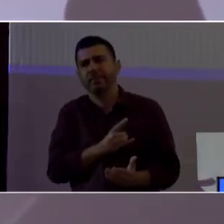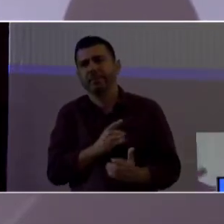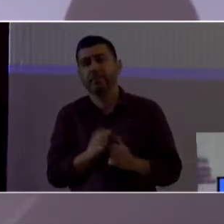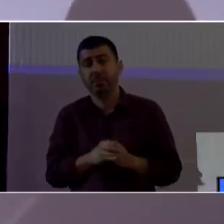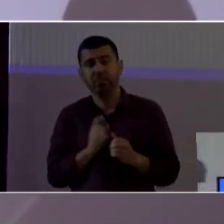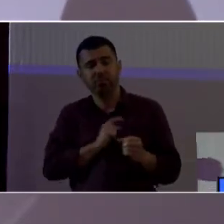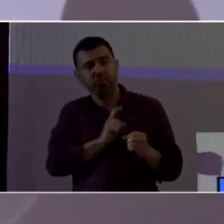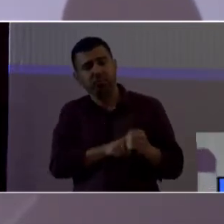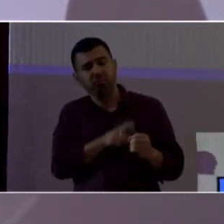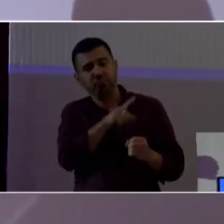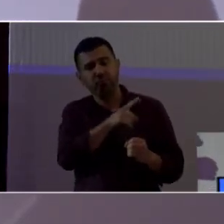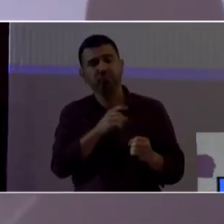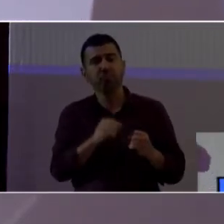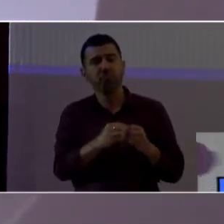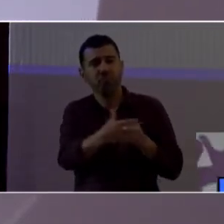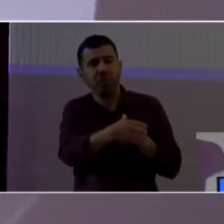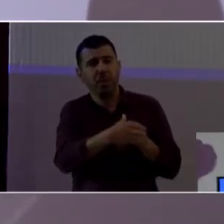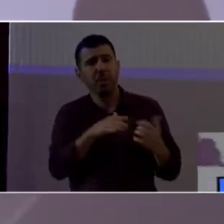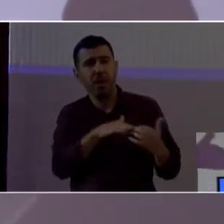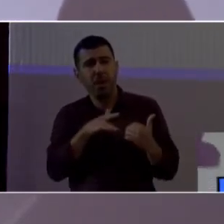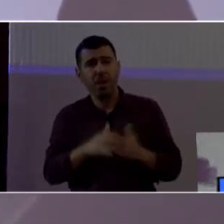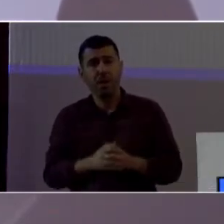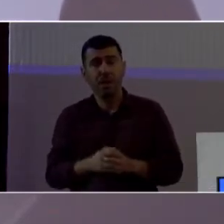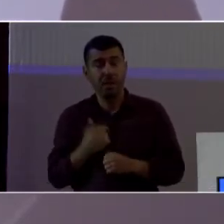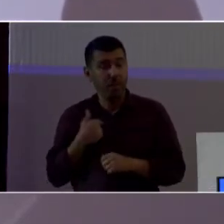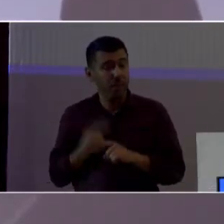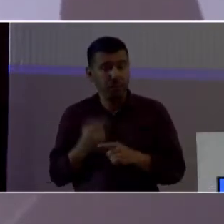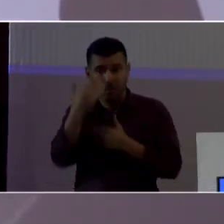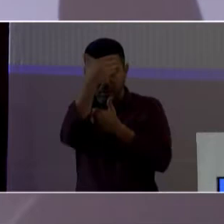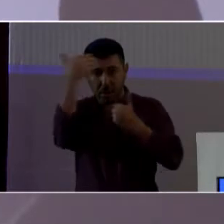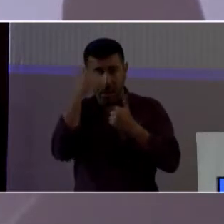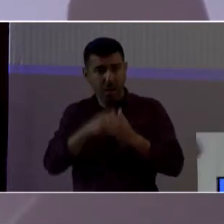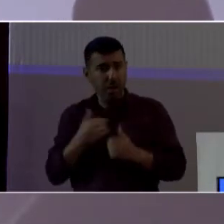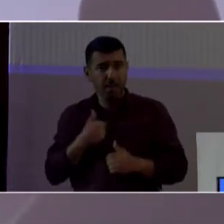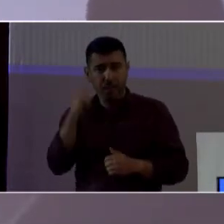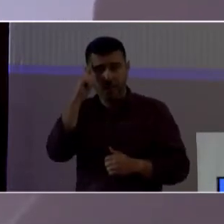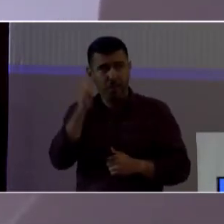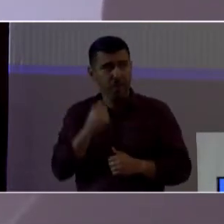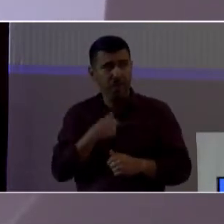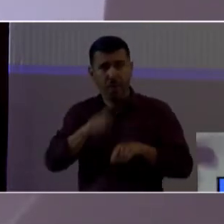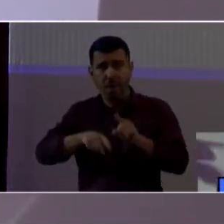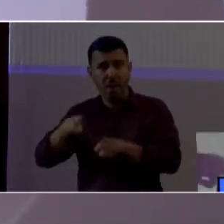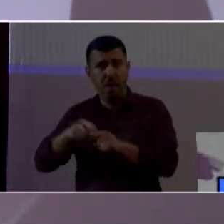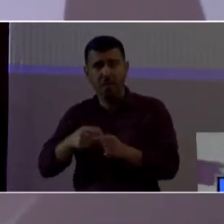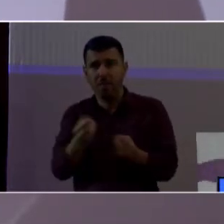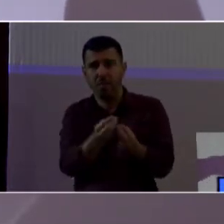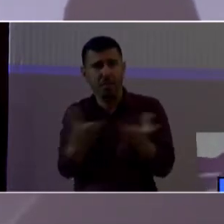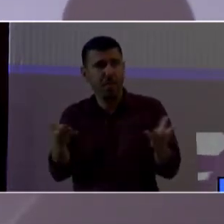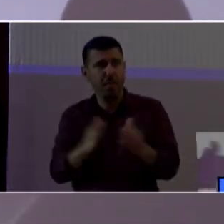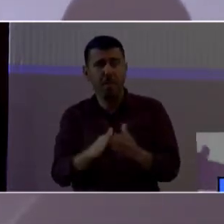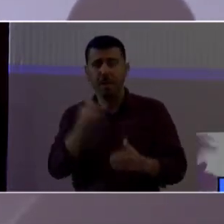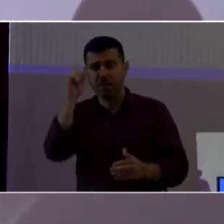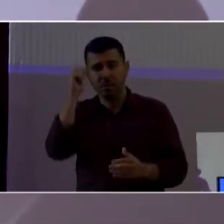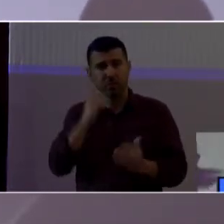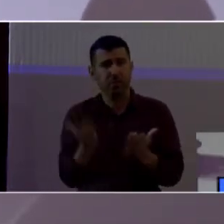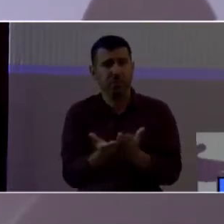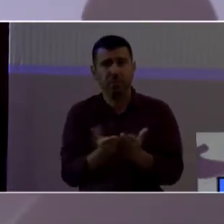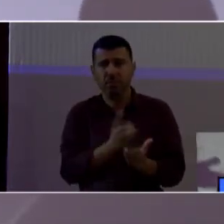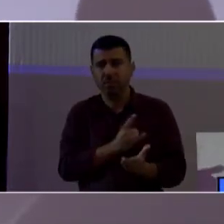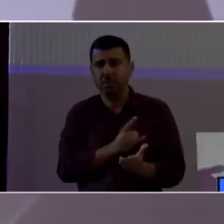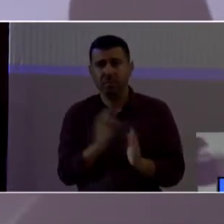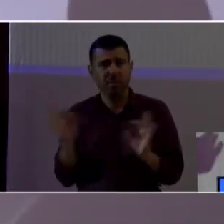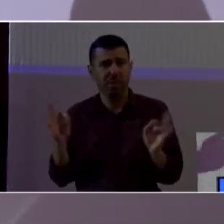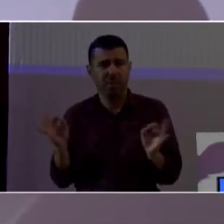el más estudiado de mi cooperativa, digámoslo así. De resto somos compañeros que tenemos hasta quinto de primaria o primero de bachillerato.